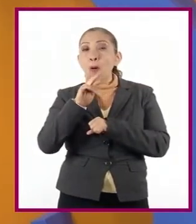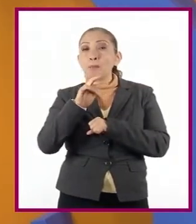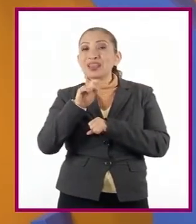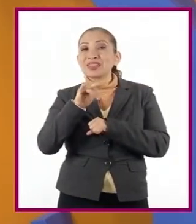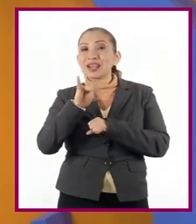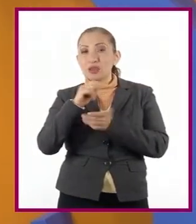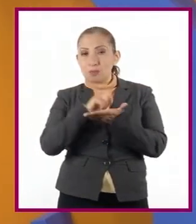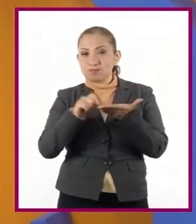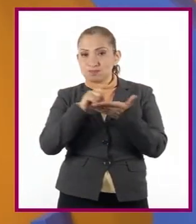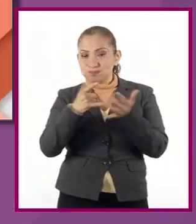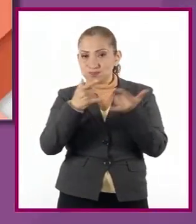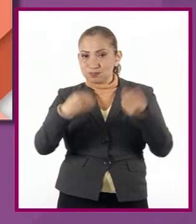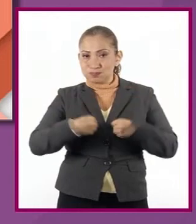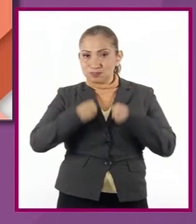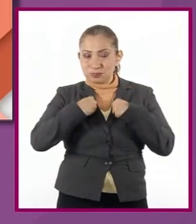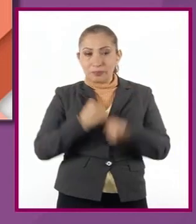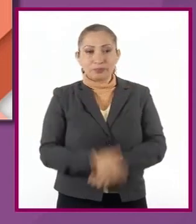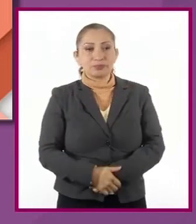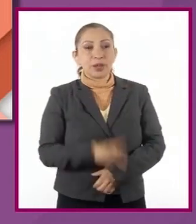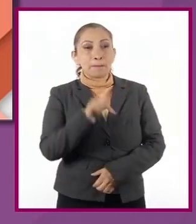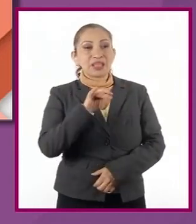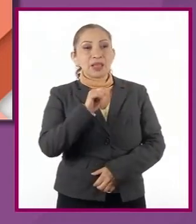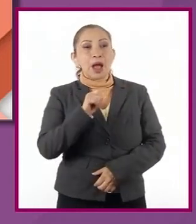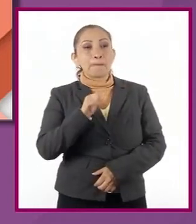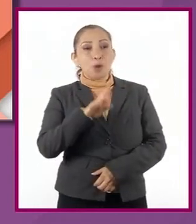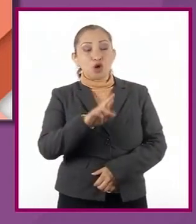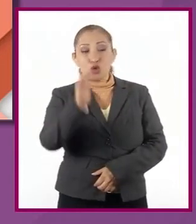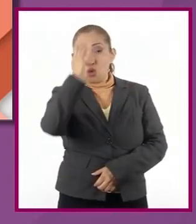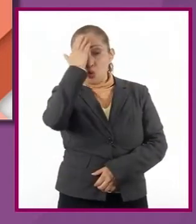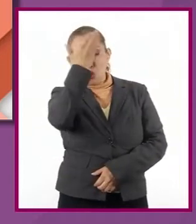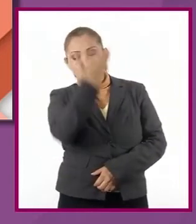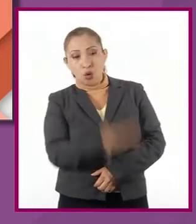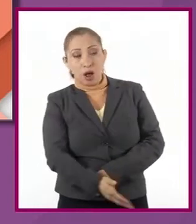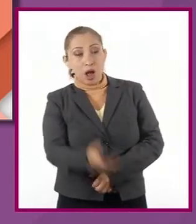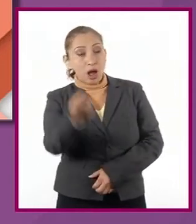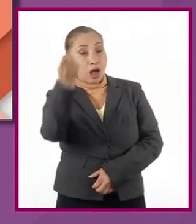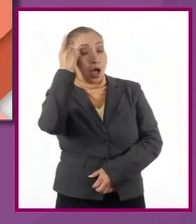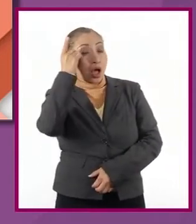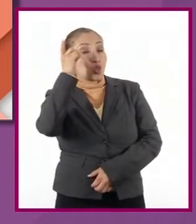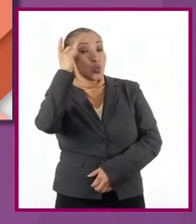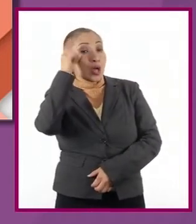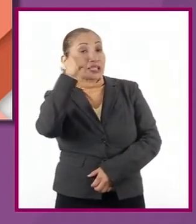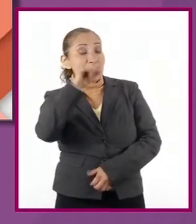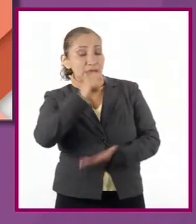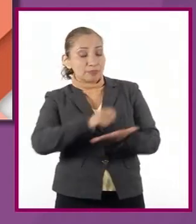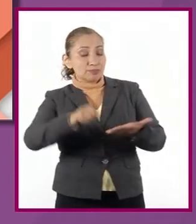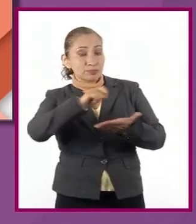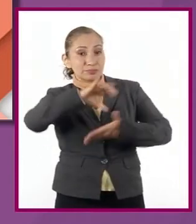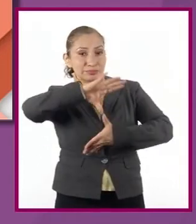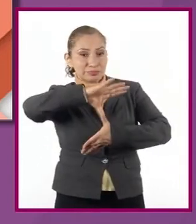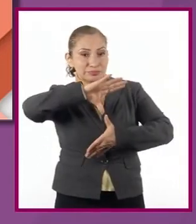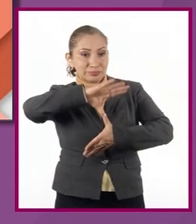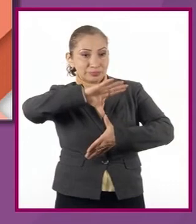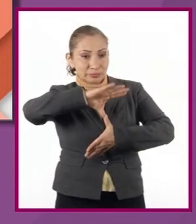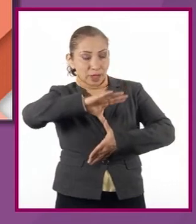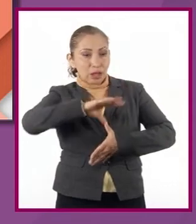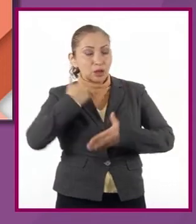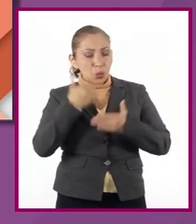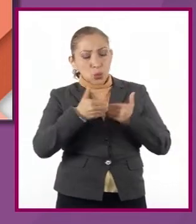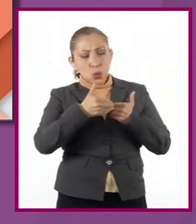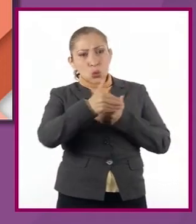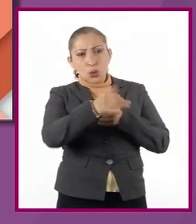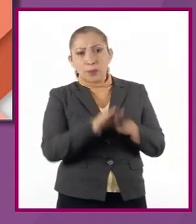en los textos biográficos. Pita Amor, conocida como la dueña de la tinta americana, trascendió